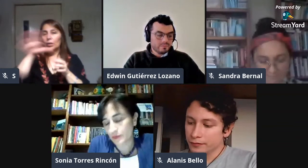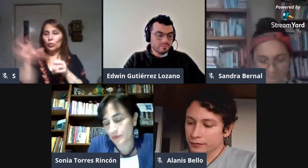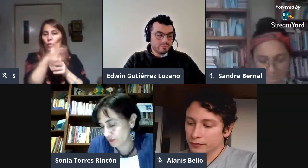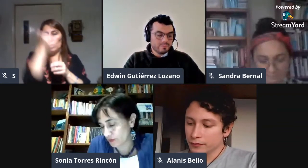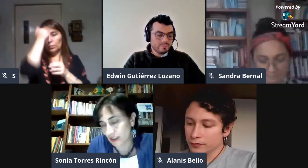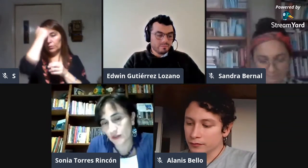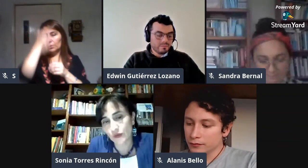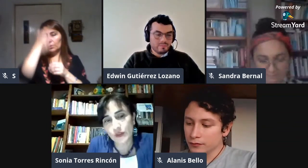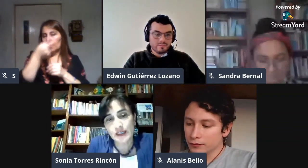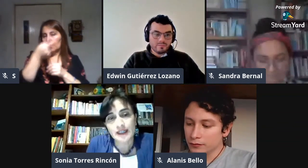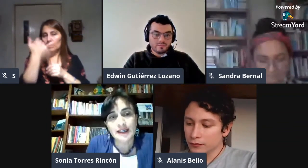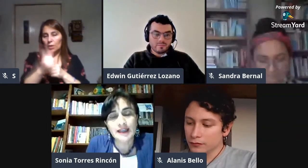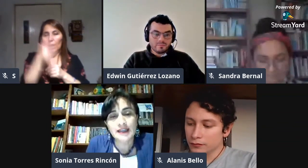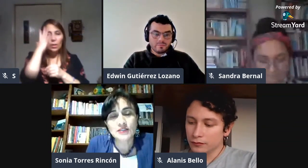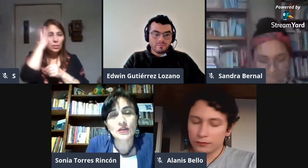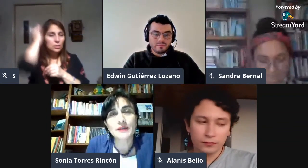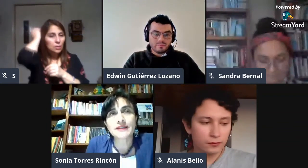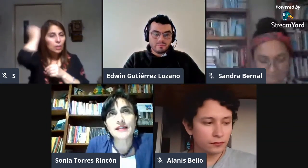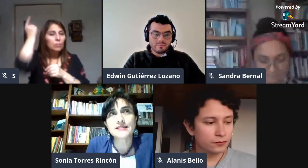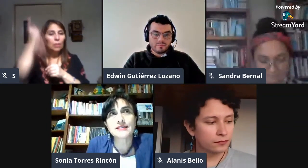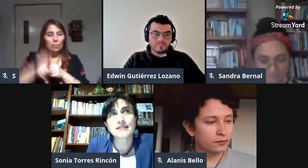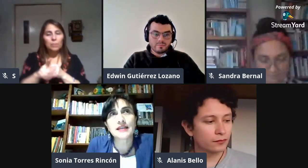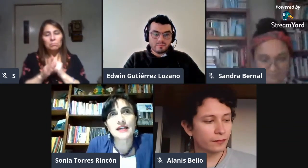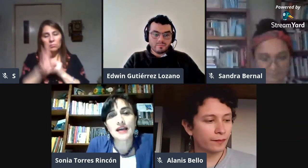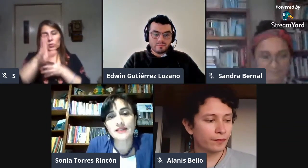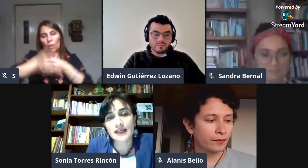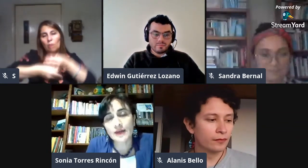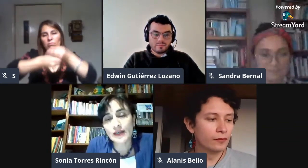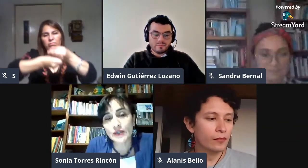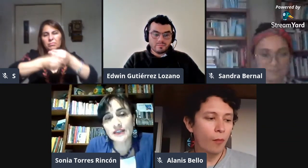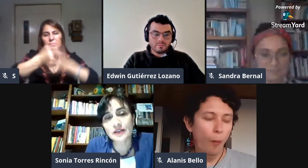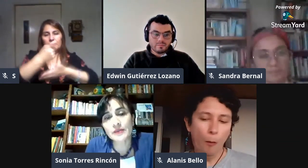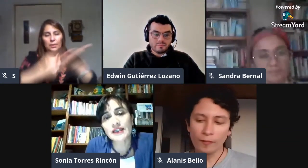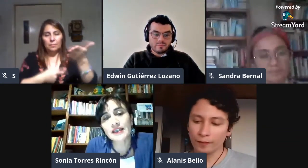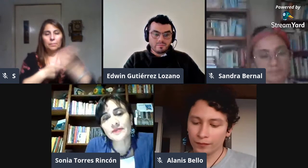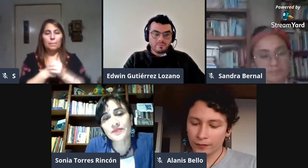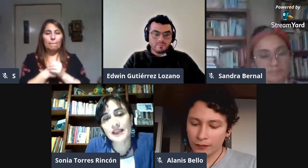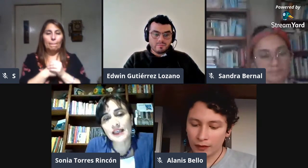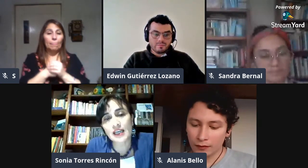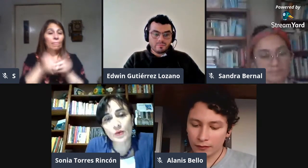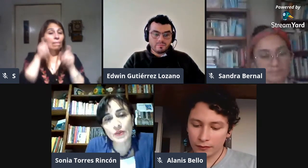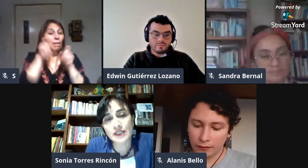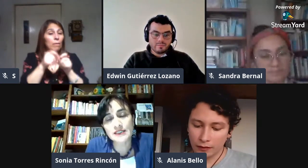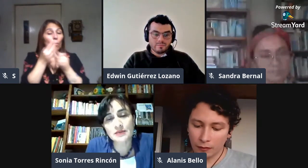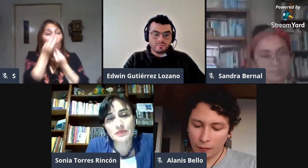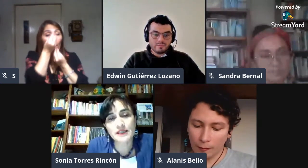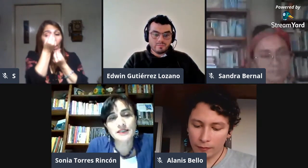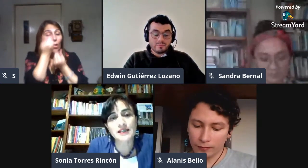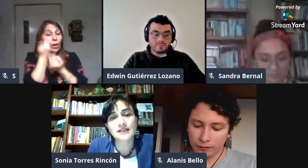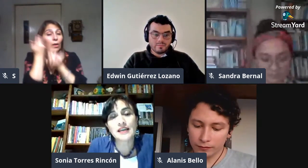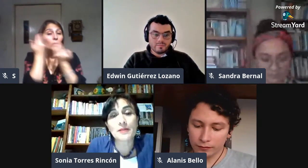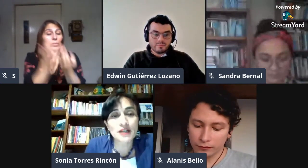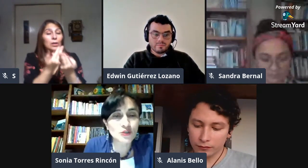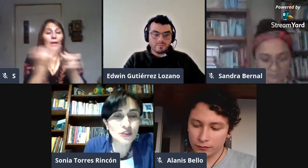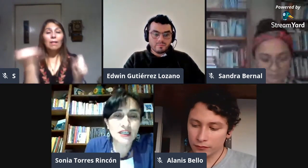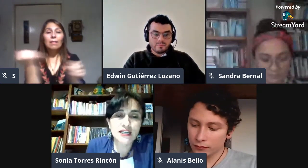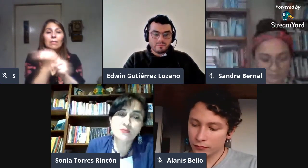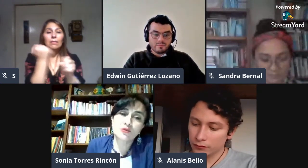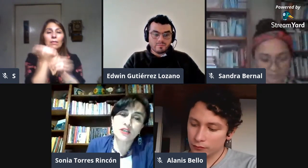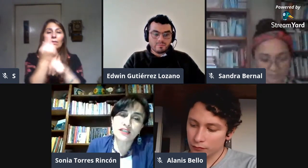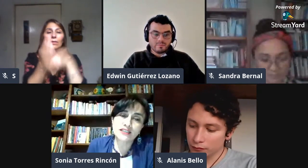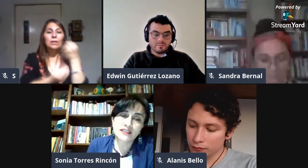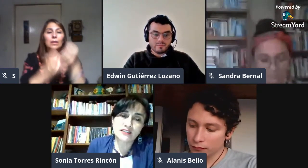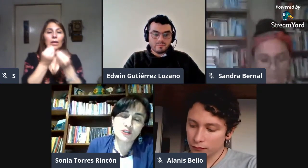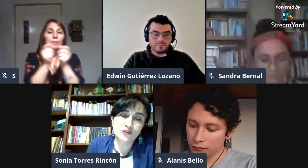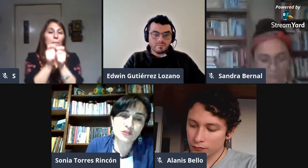y el profesor Sergio, solamente decir que habría que valorar también la labor que desempeñan la mayoría